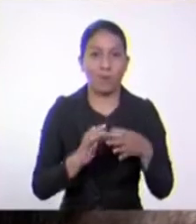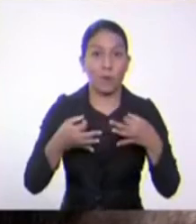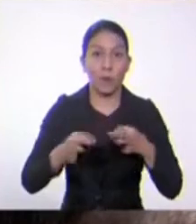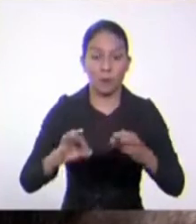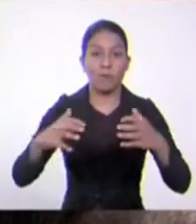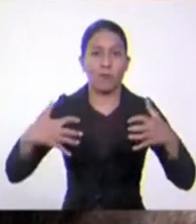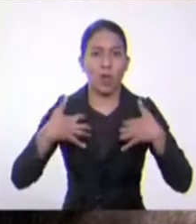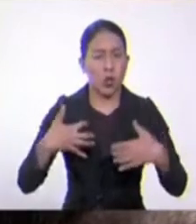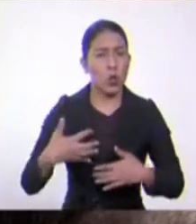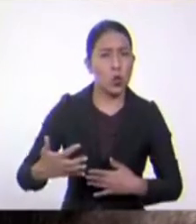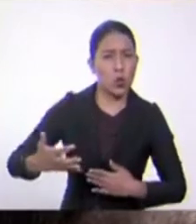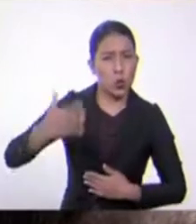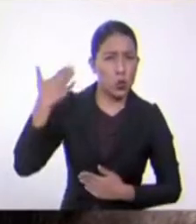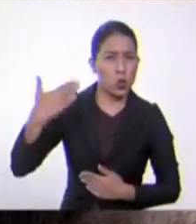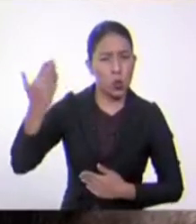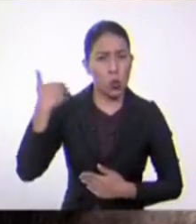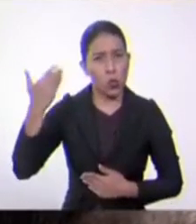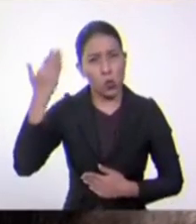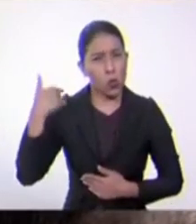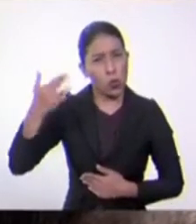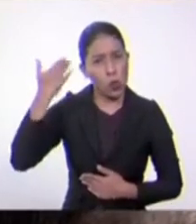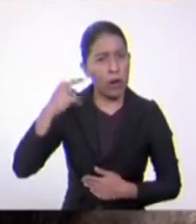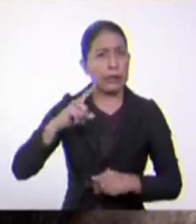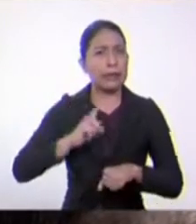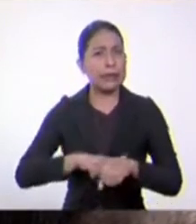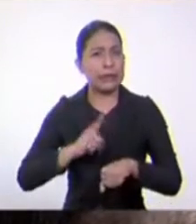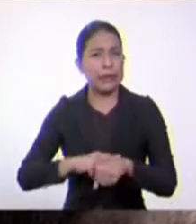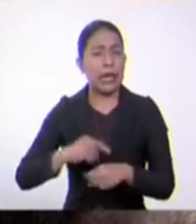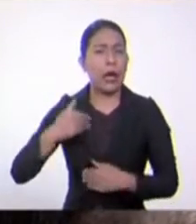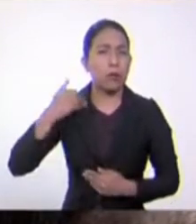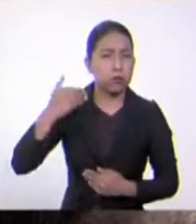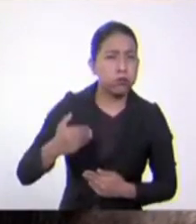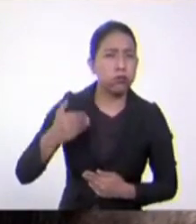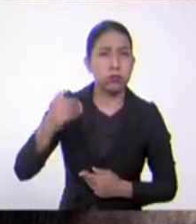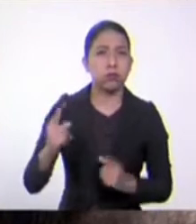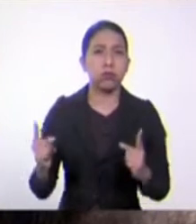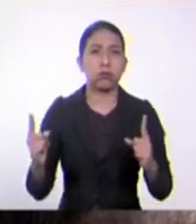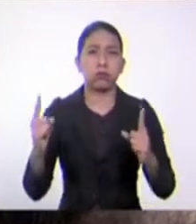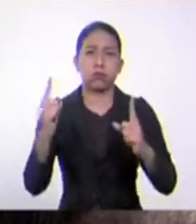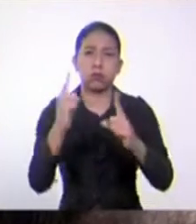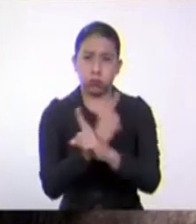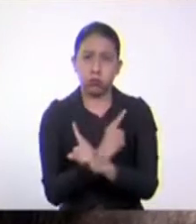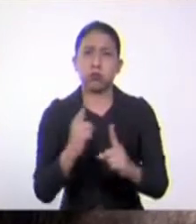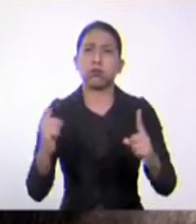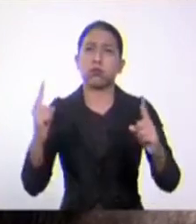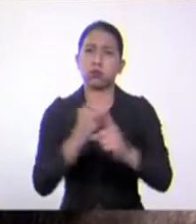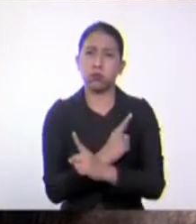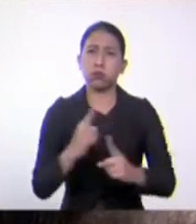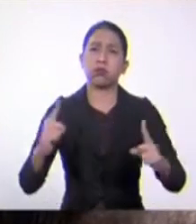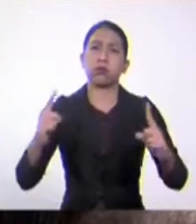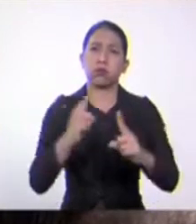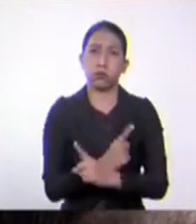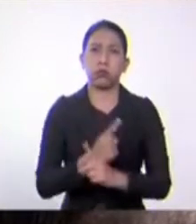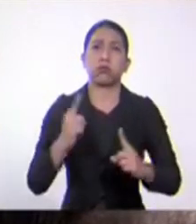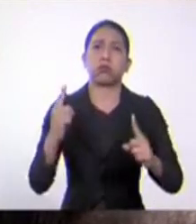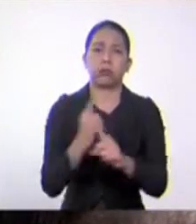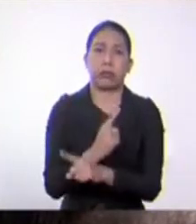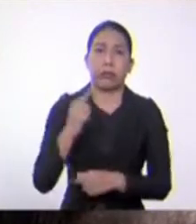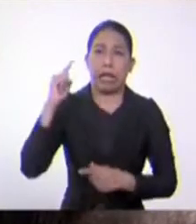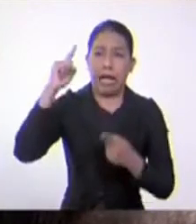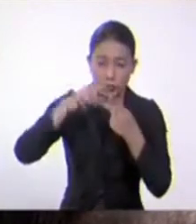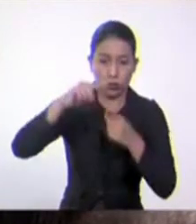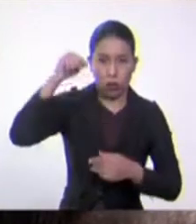más antiguas y simples que con el paso del tiempo sufrieron cambios que dieron lugar a la diversidad